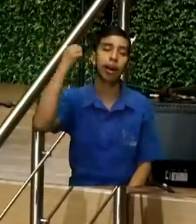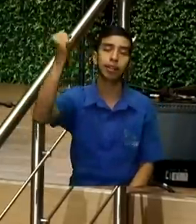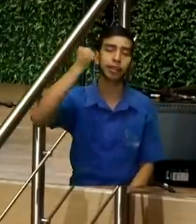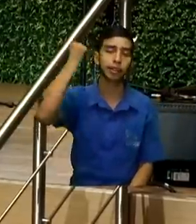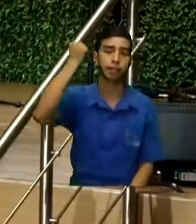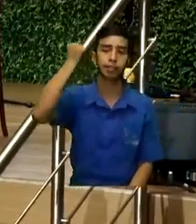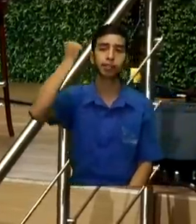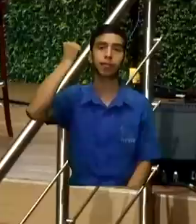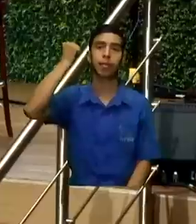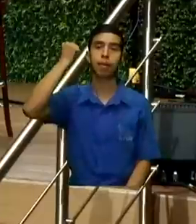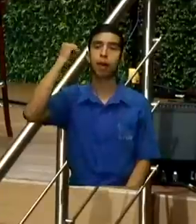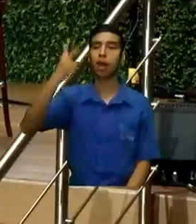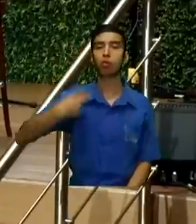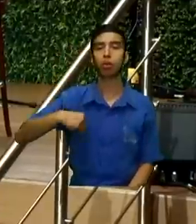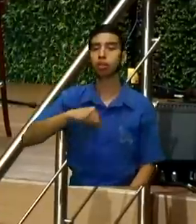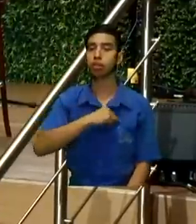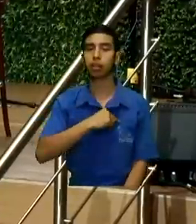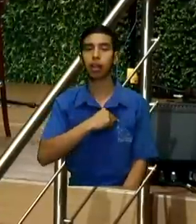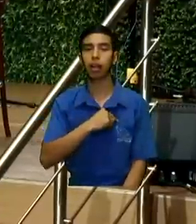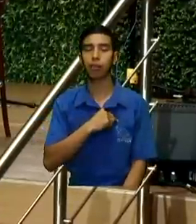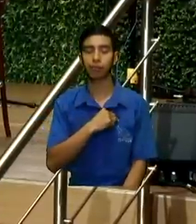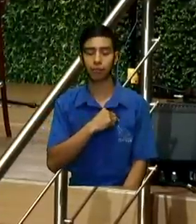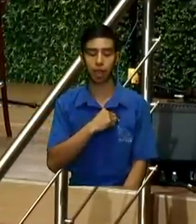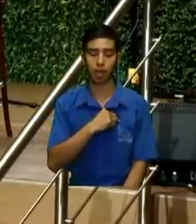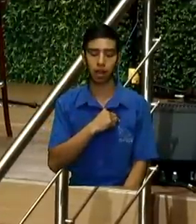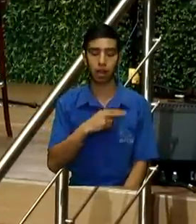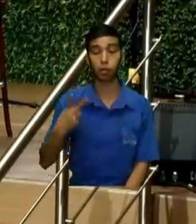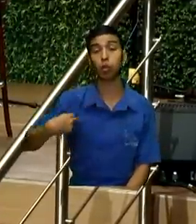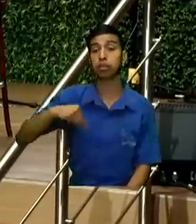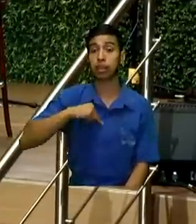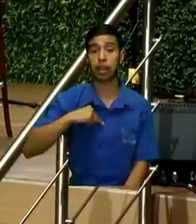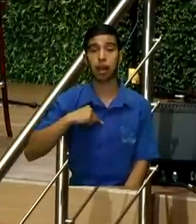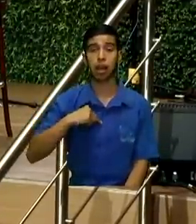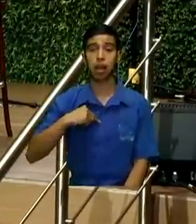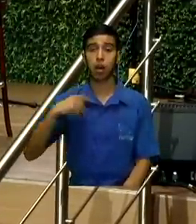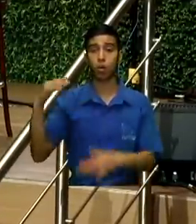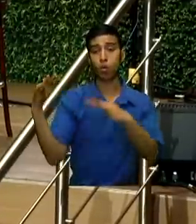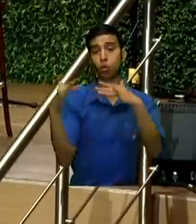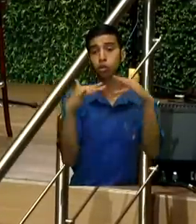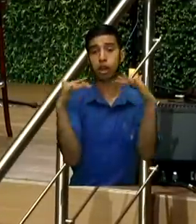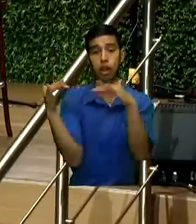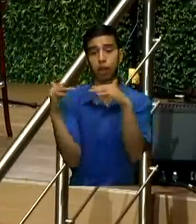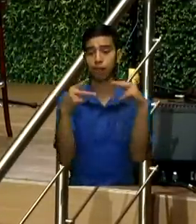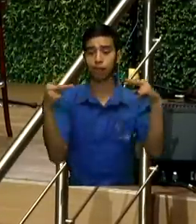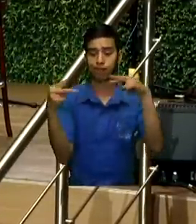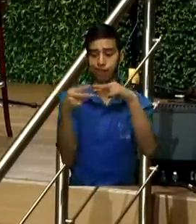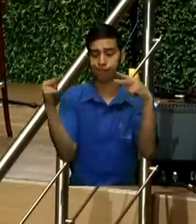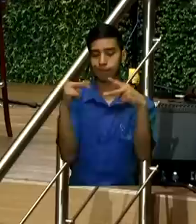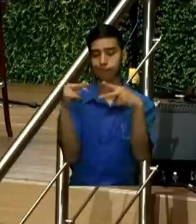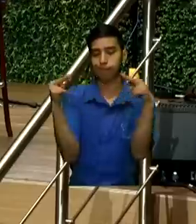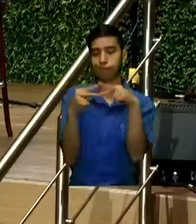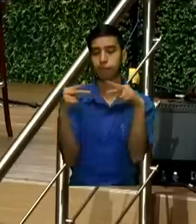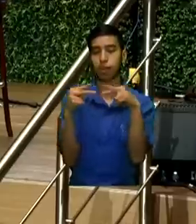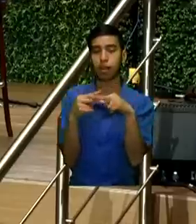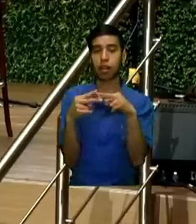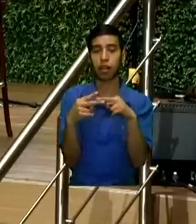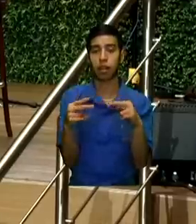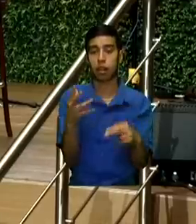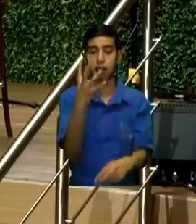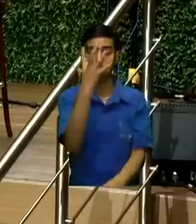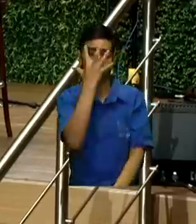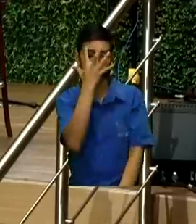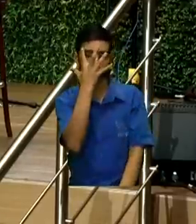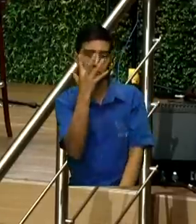Entonces dice, en vuestra lucha contra el pecado. Entonces ahora ya no da miedo, ya no es la Llorona, ni Anabel,